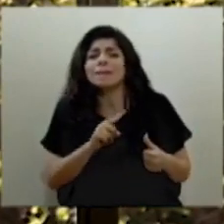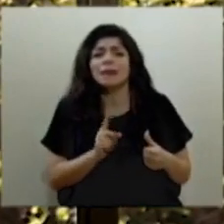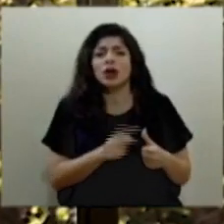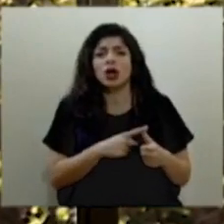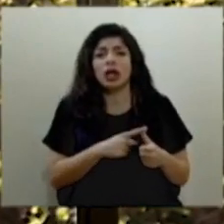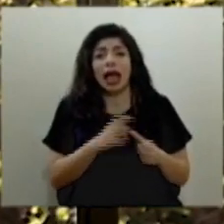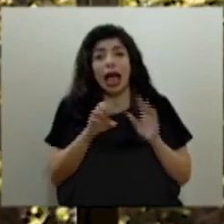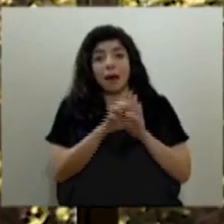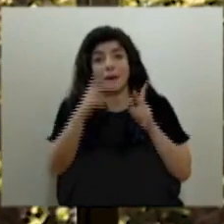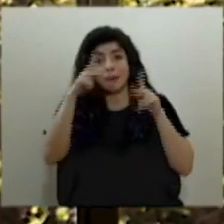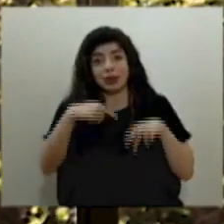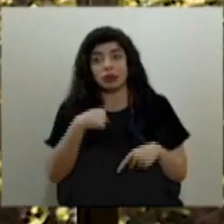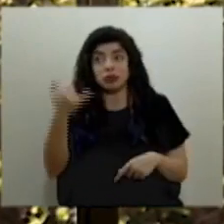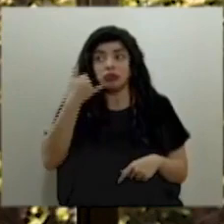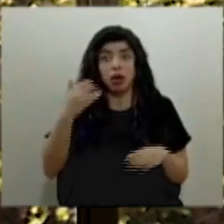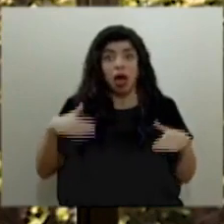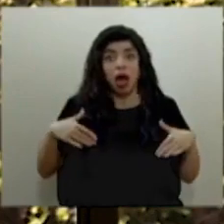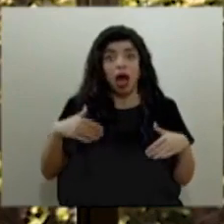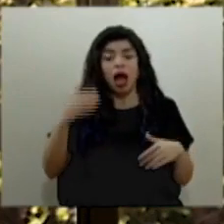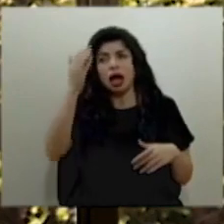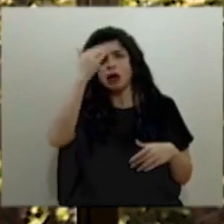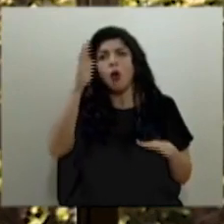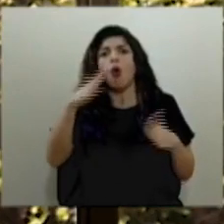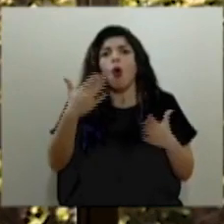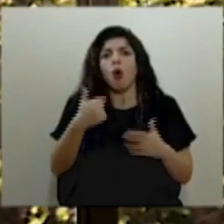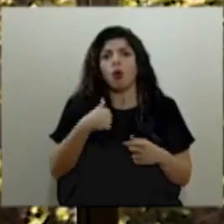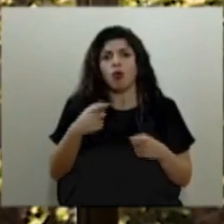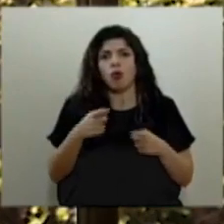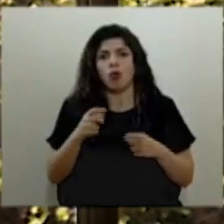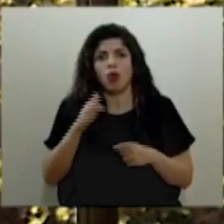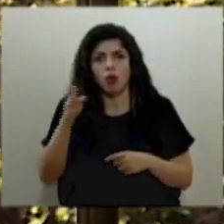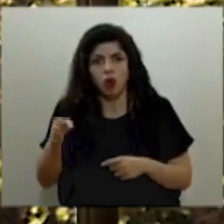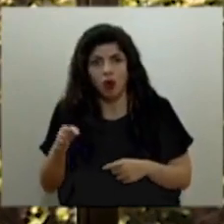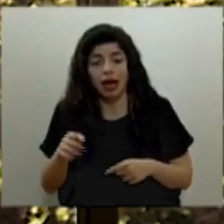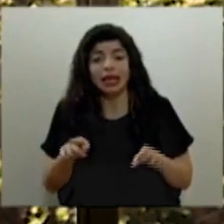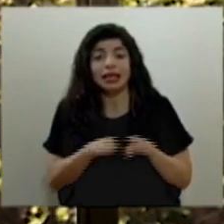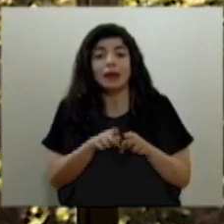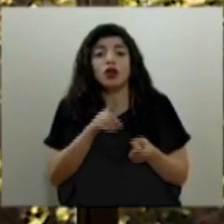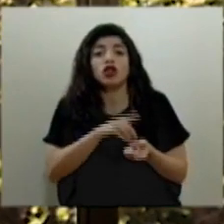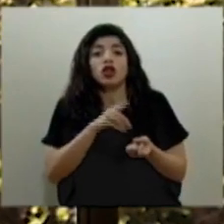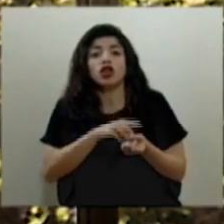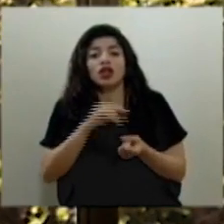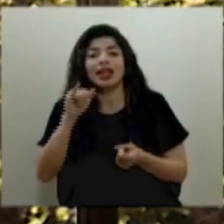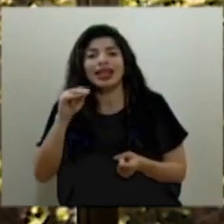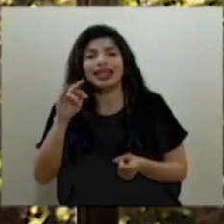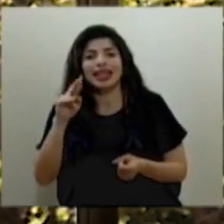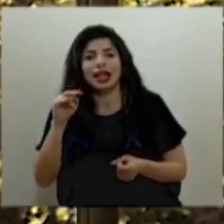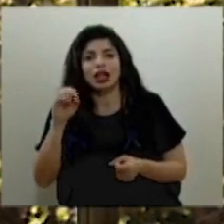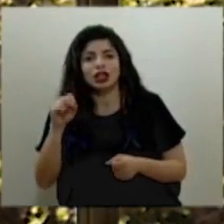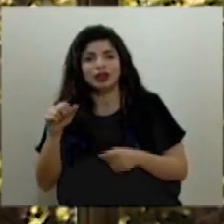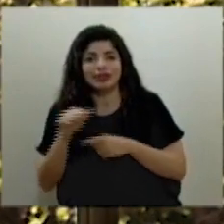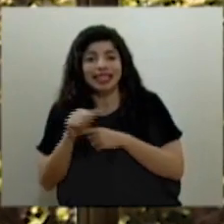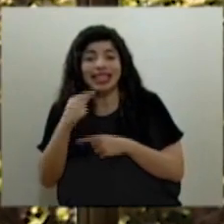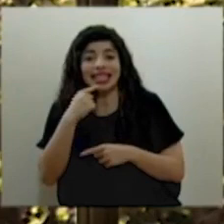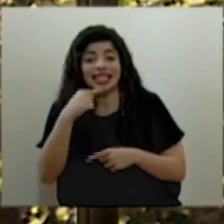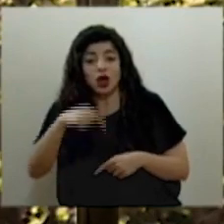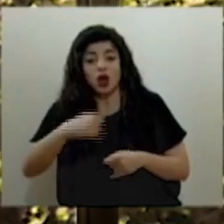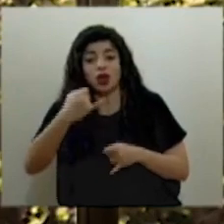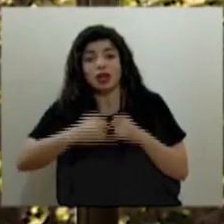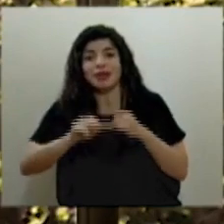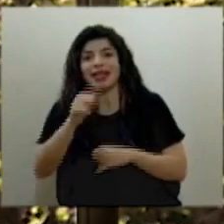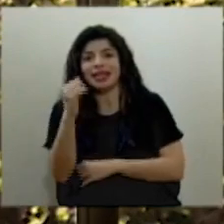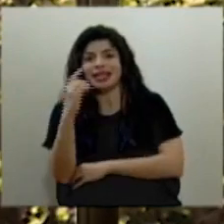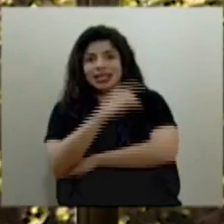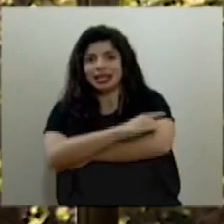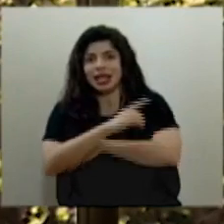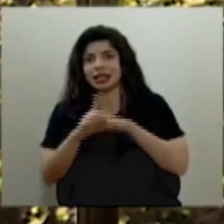llamadas sepan cómo está manejando esa situación? Y finalmente, don Daniel, sobre el tema de médicos internos, ellos denuncian que hoy se vence el plazo de 10